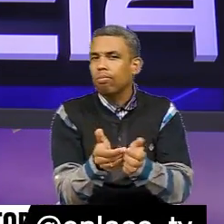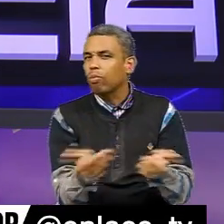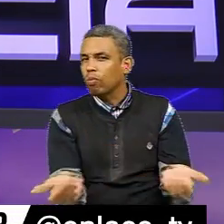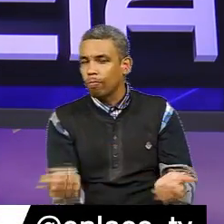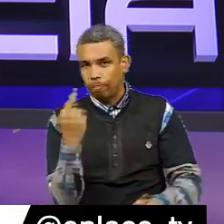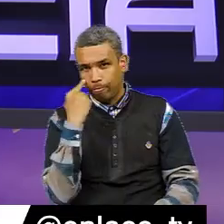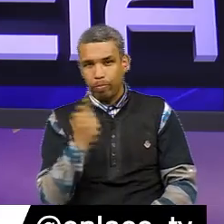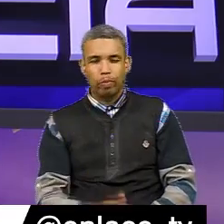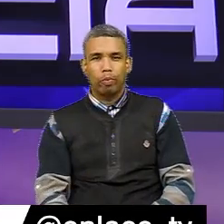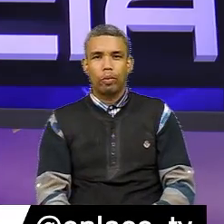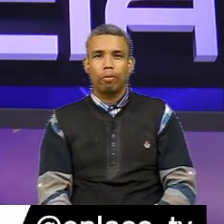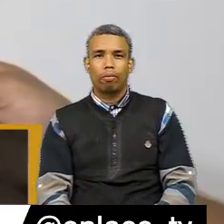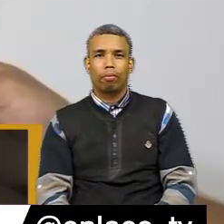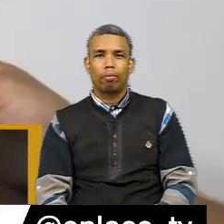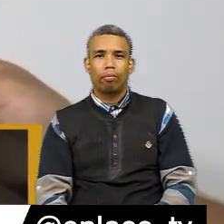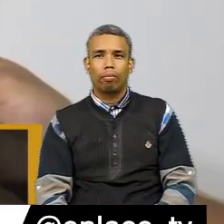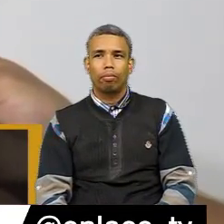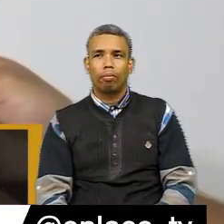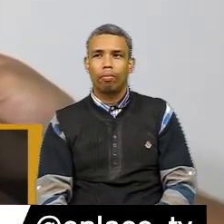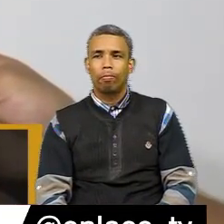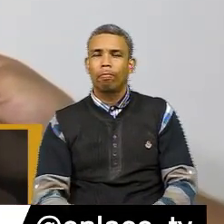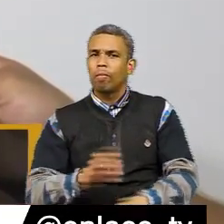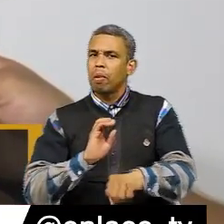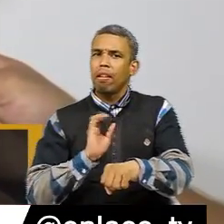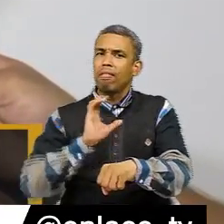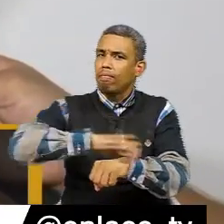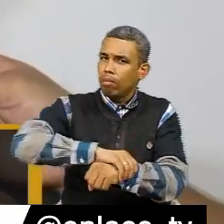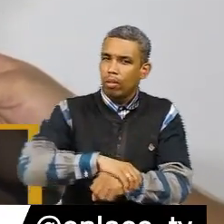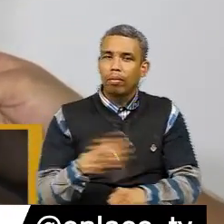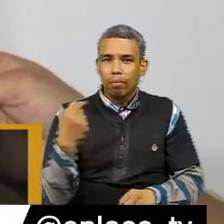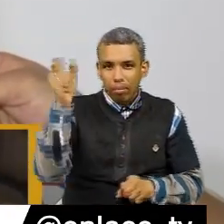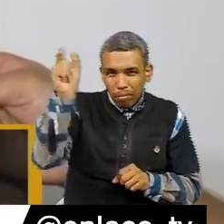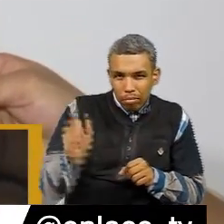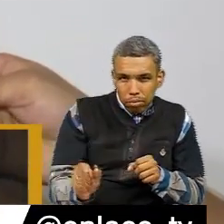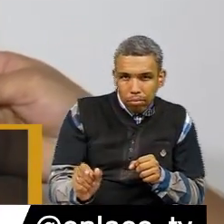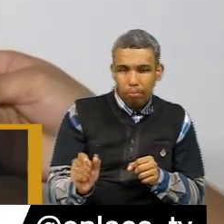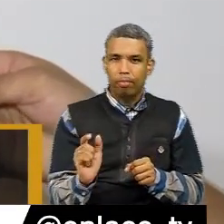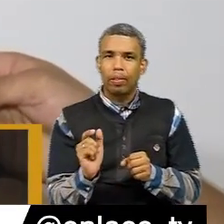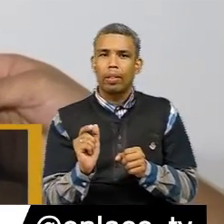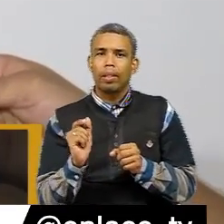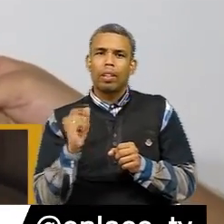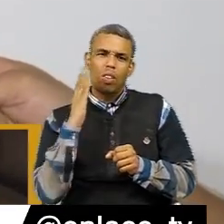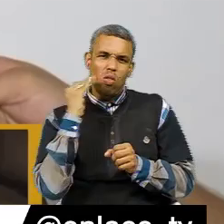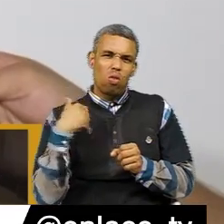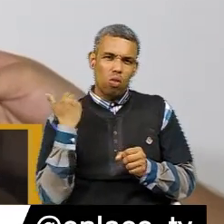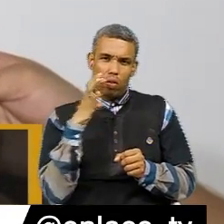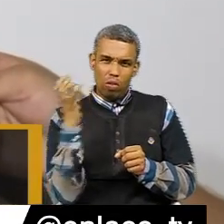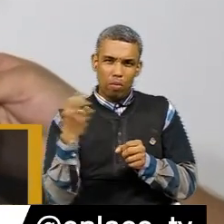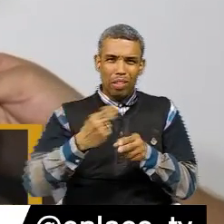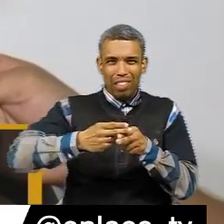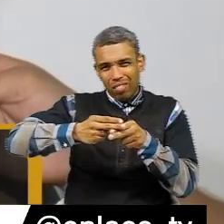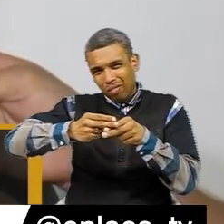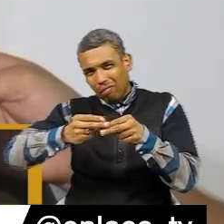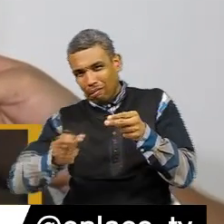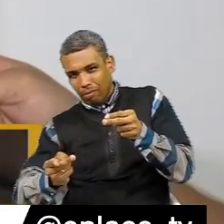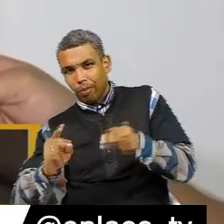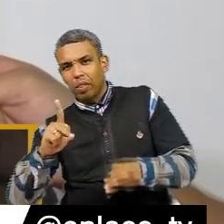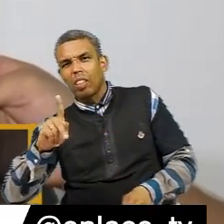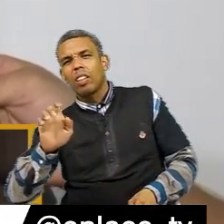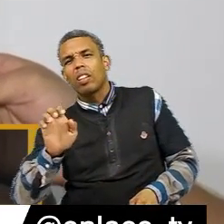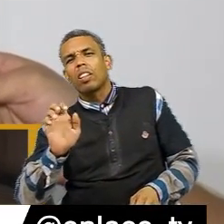ciudad. Se captura a alias Kevin. Este había participado en diferentes hechos